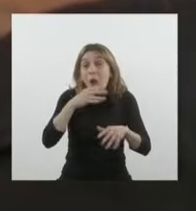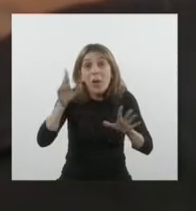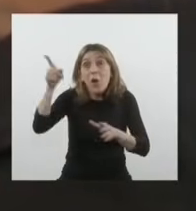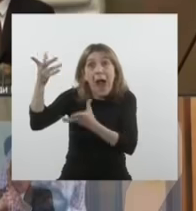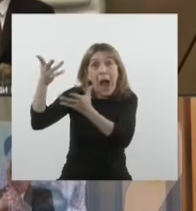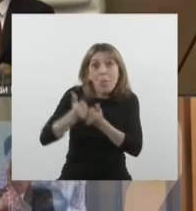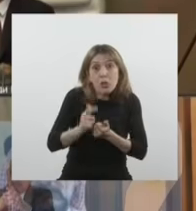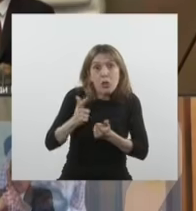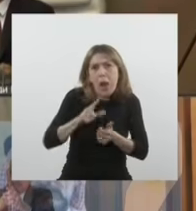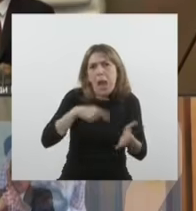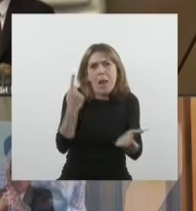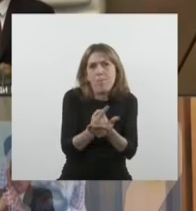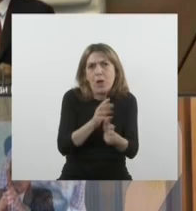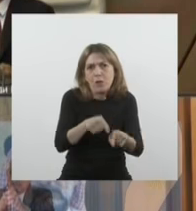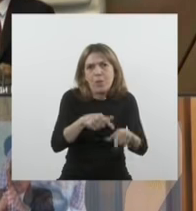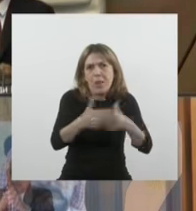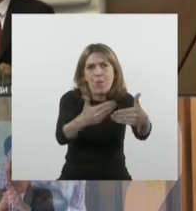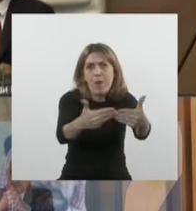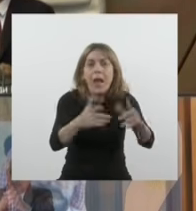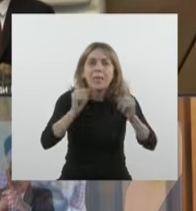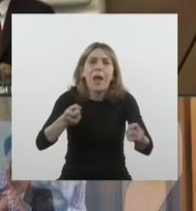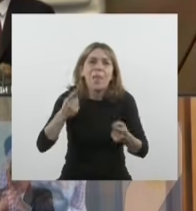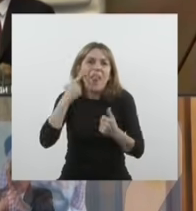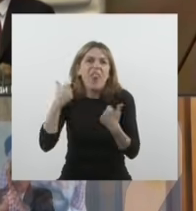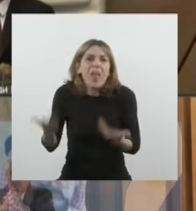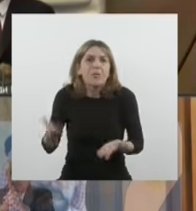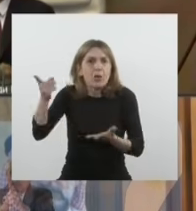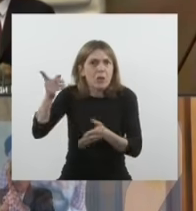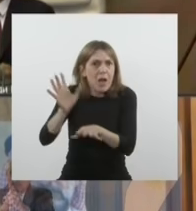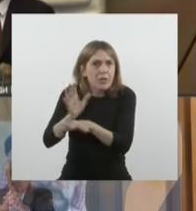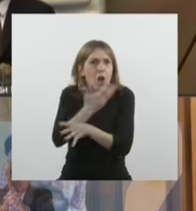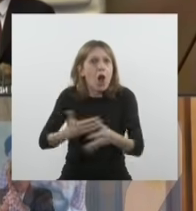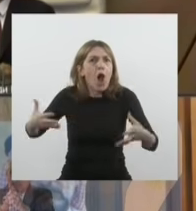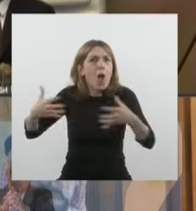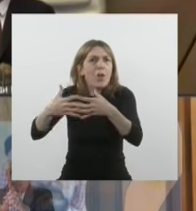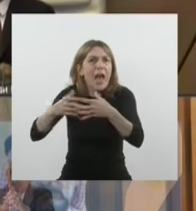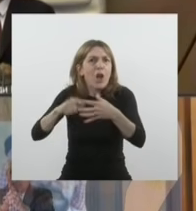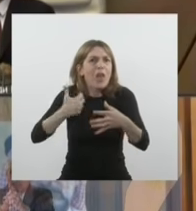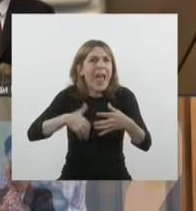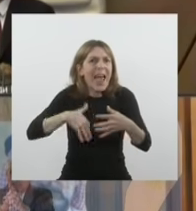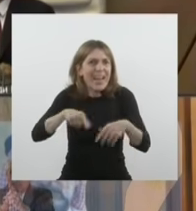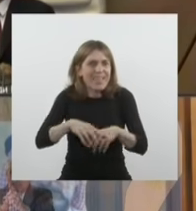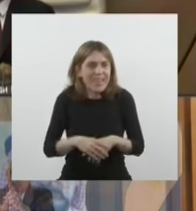y sin la buena disposición el buen ánimo del gobierno federal